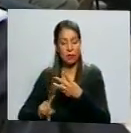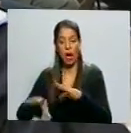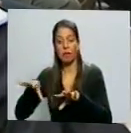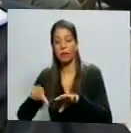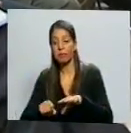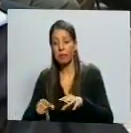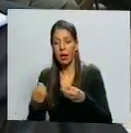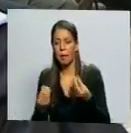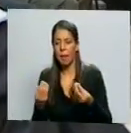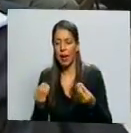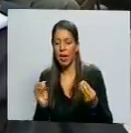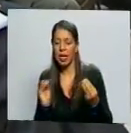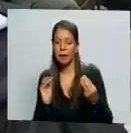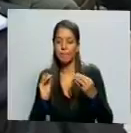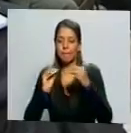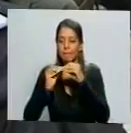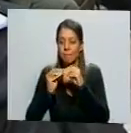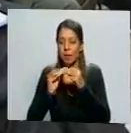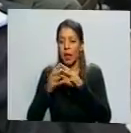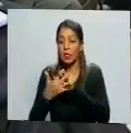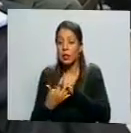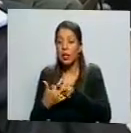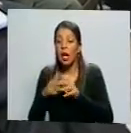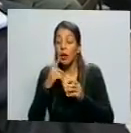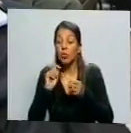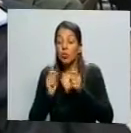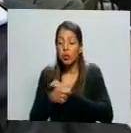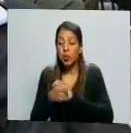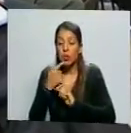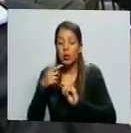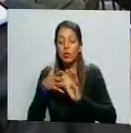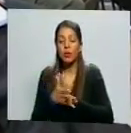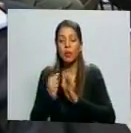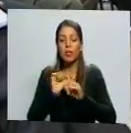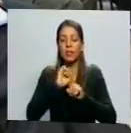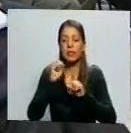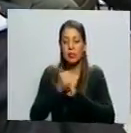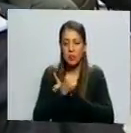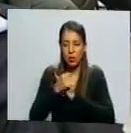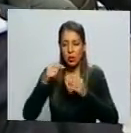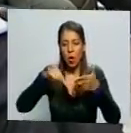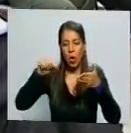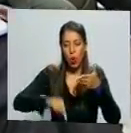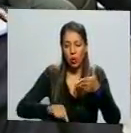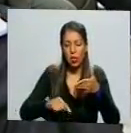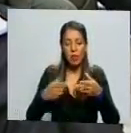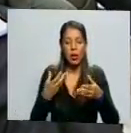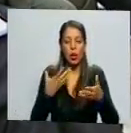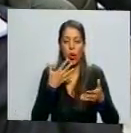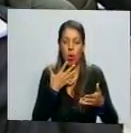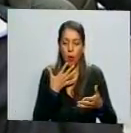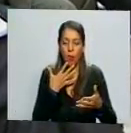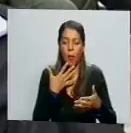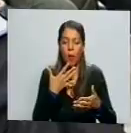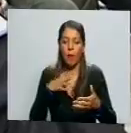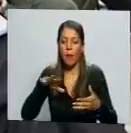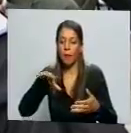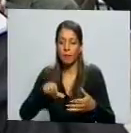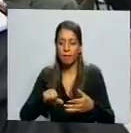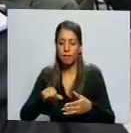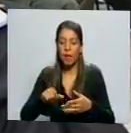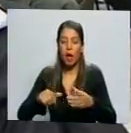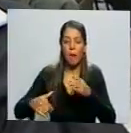traduzcan en situaciones y circunstancias de contratación que bien podrían justificar la adopción